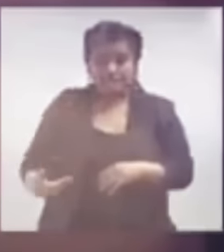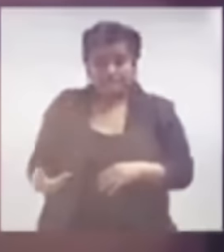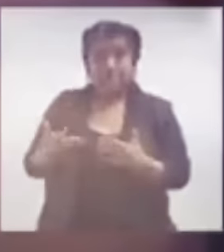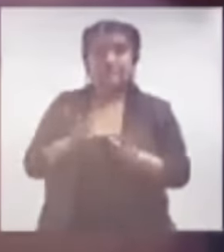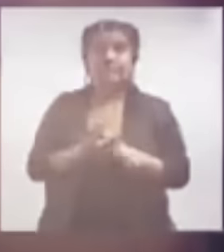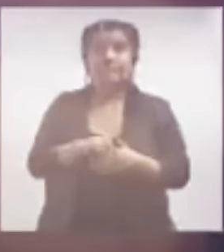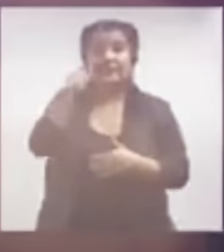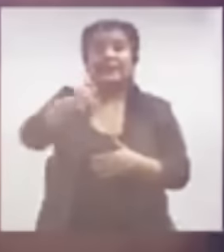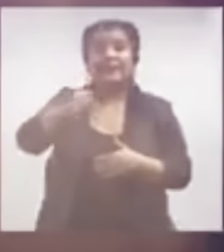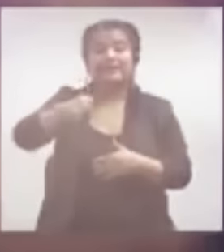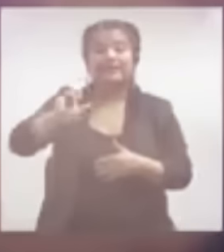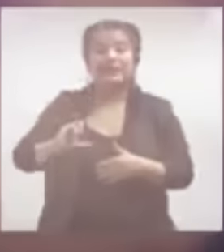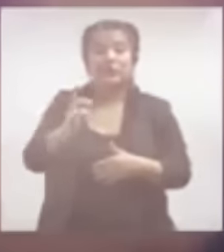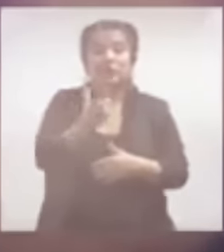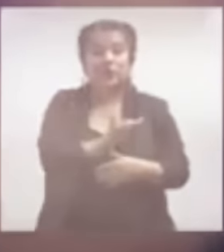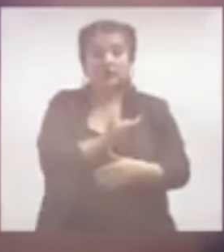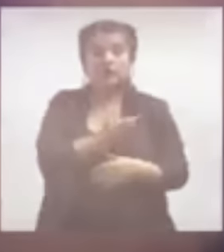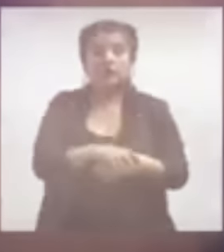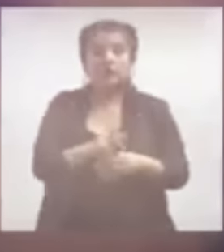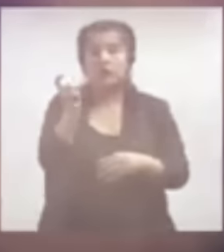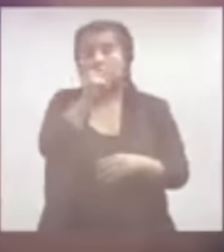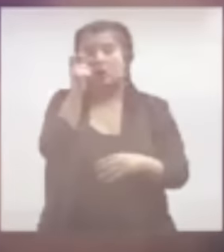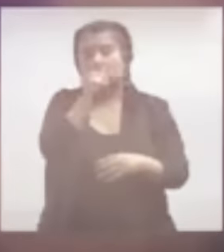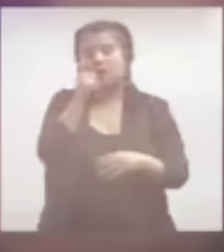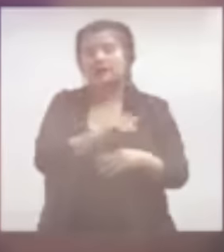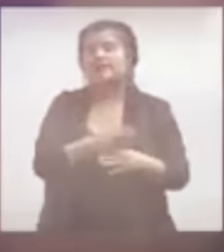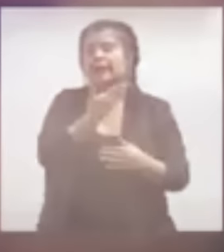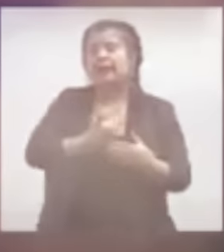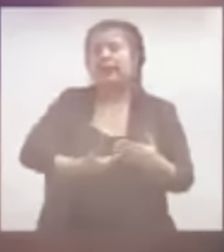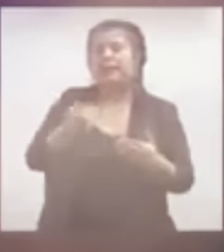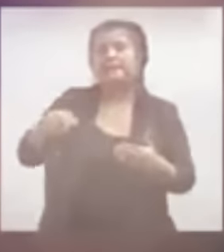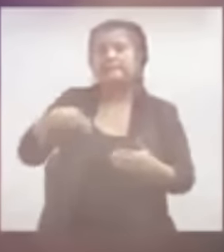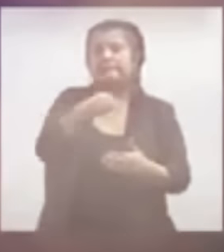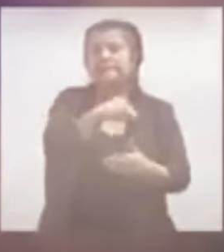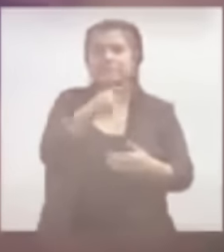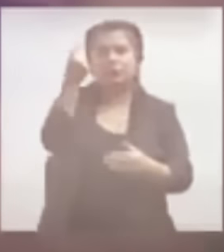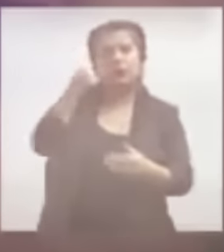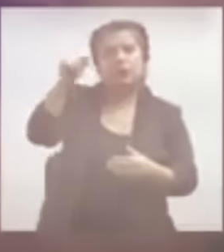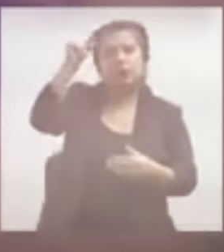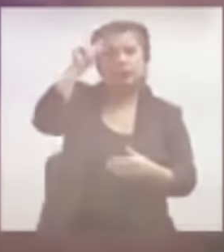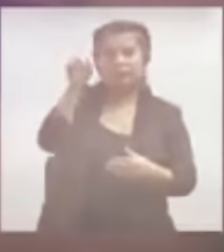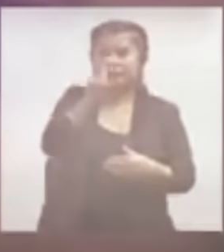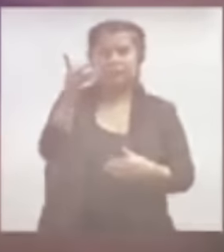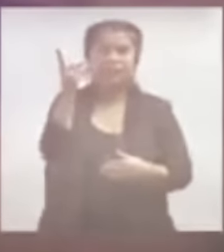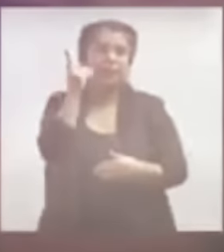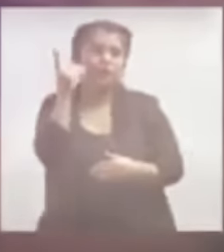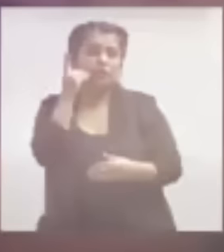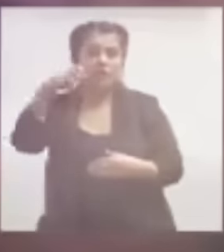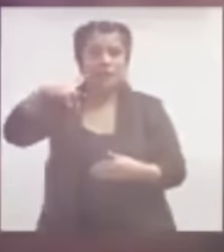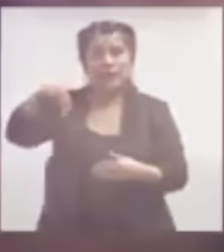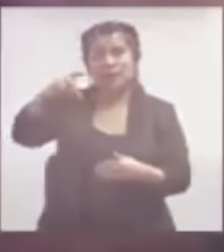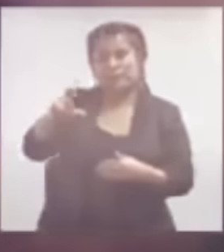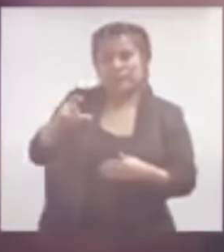este Congreso, no es convertirnos en ministros de gobernación, en directores de la policía,